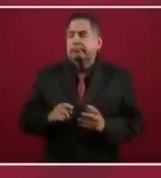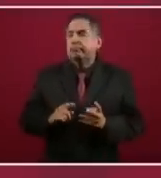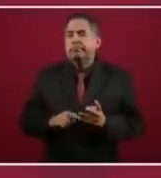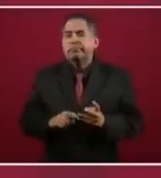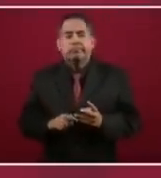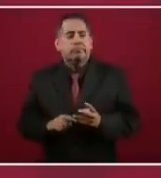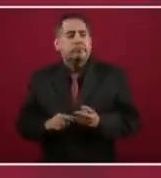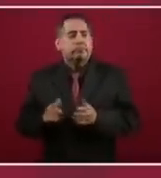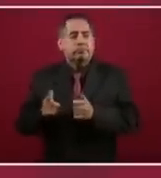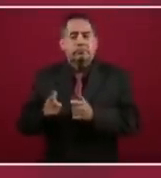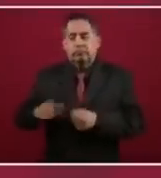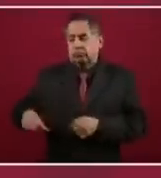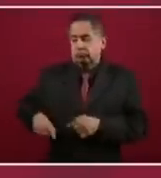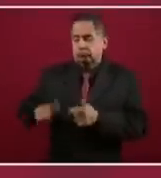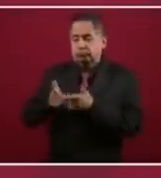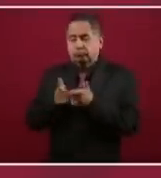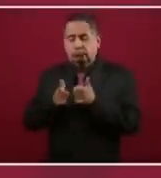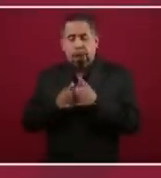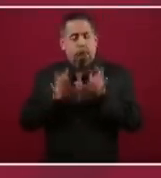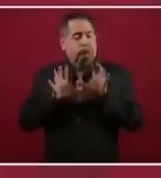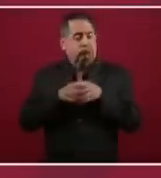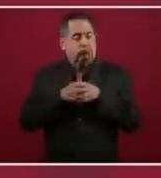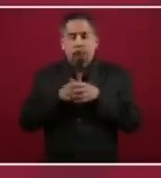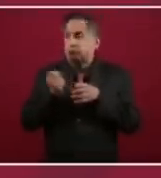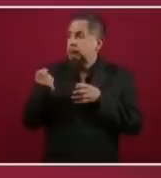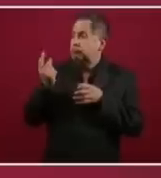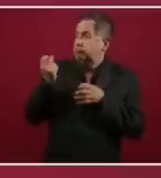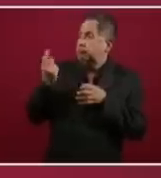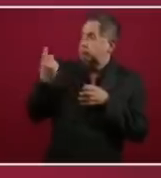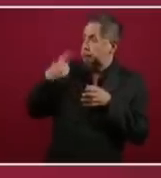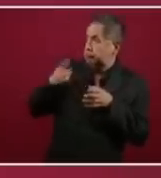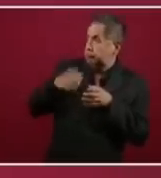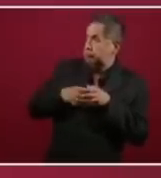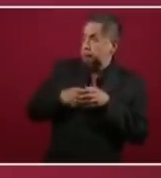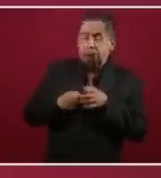un comité al servicio de unos cuantos